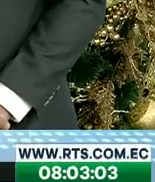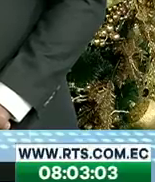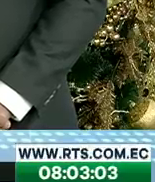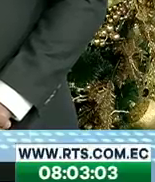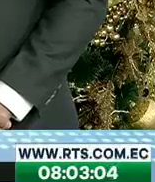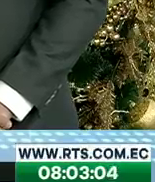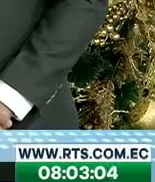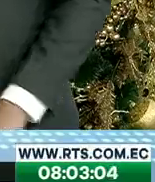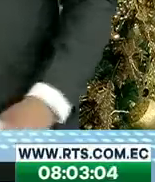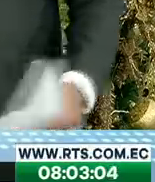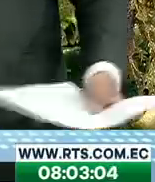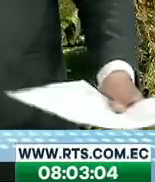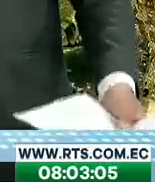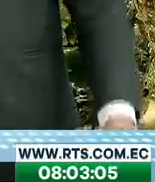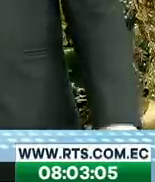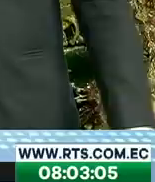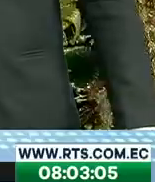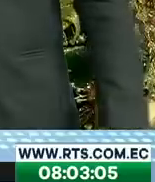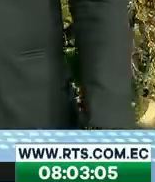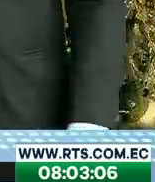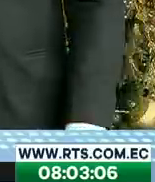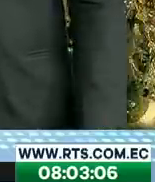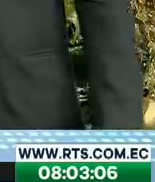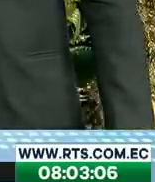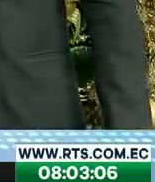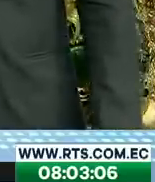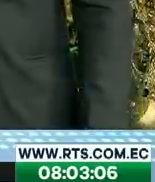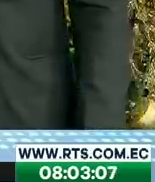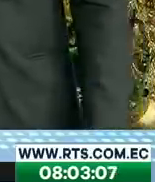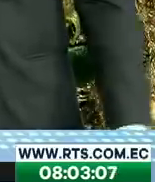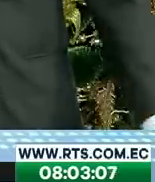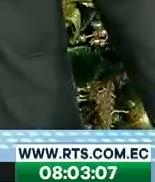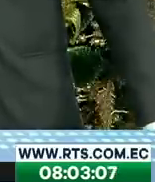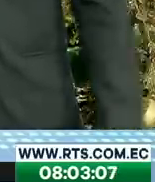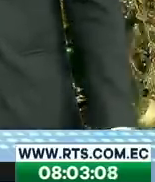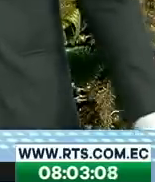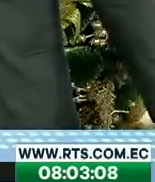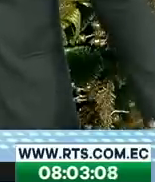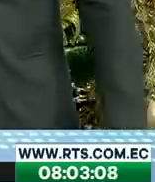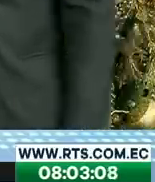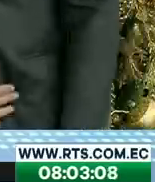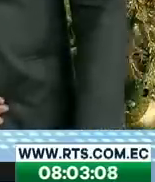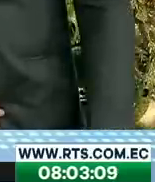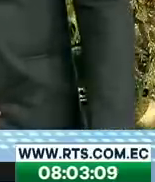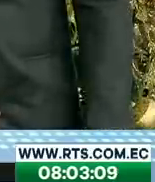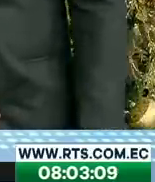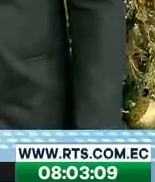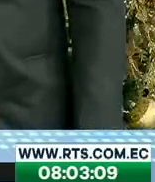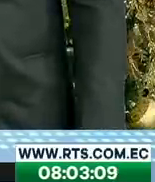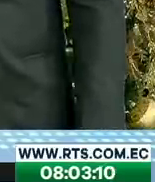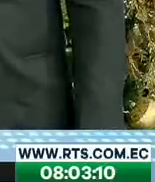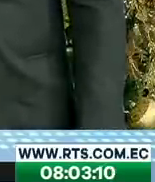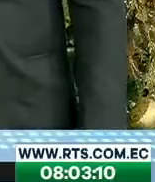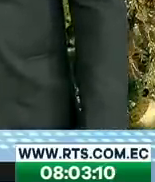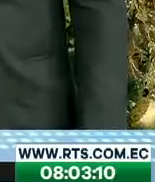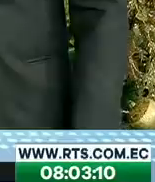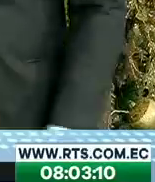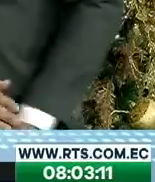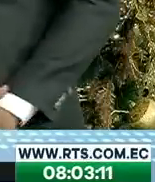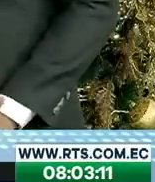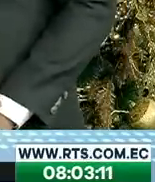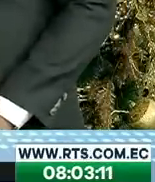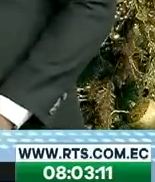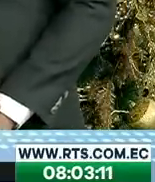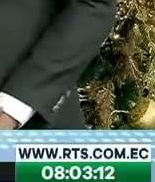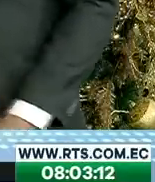esa hora. Es que no puedes ir contra la ciencia, Huguito. No, eso está comprobado científicamente. ¿Sabes qué? Parece que priman otros intereses que la ciencia o